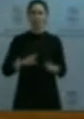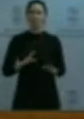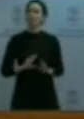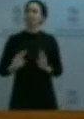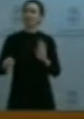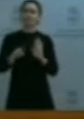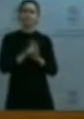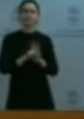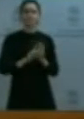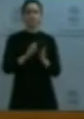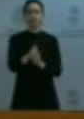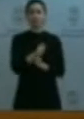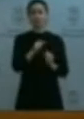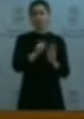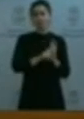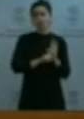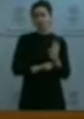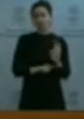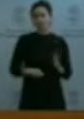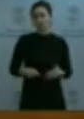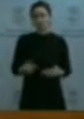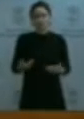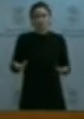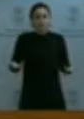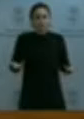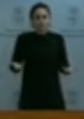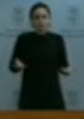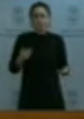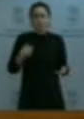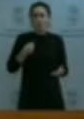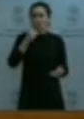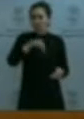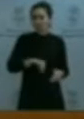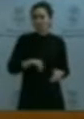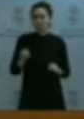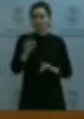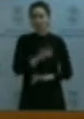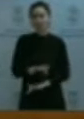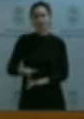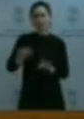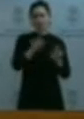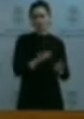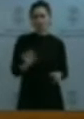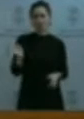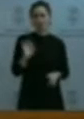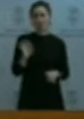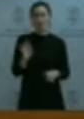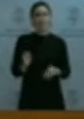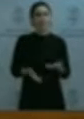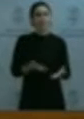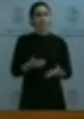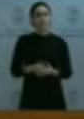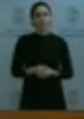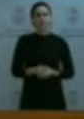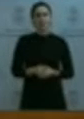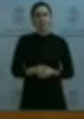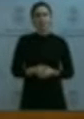no, me he abstenido de ningún tipo de demagogia, de ningún tipo de petición extraña. Creo que son